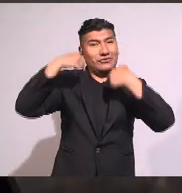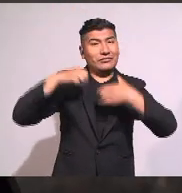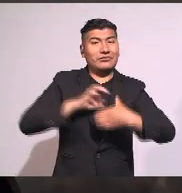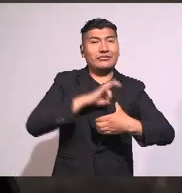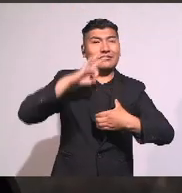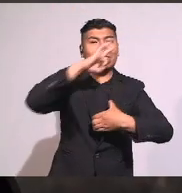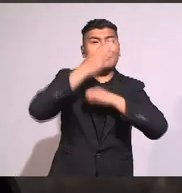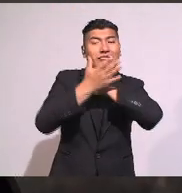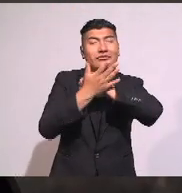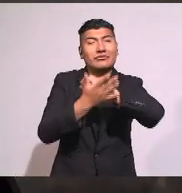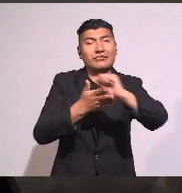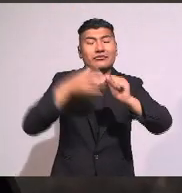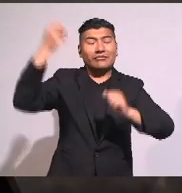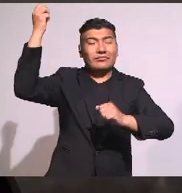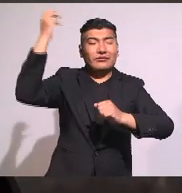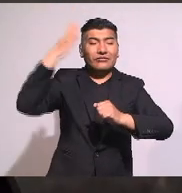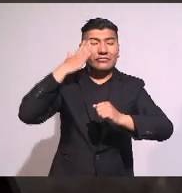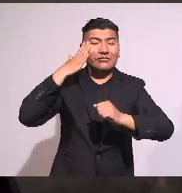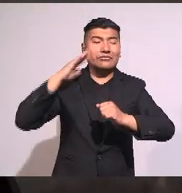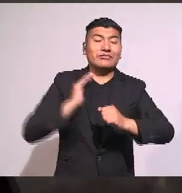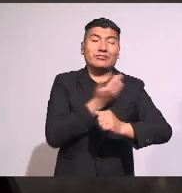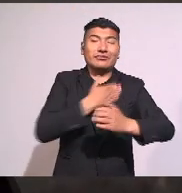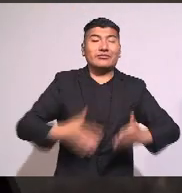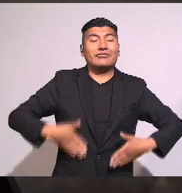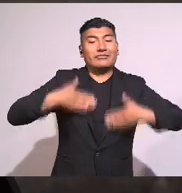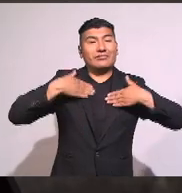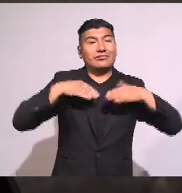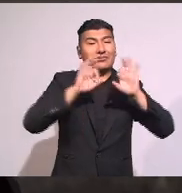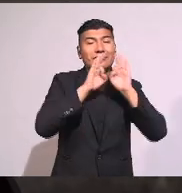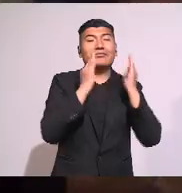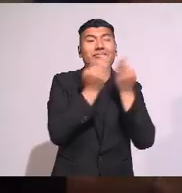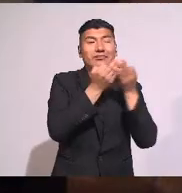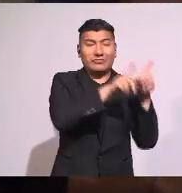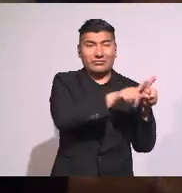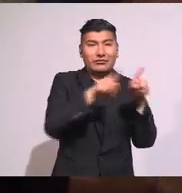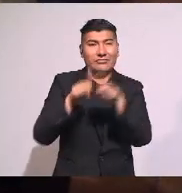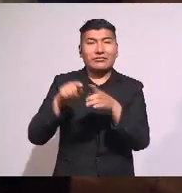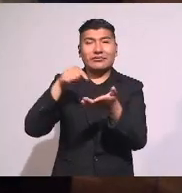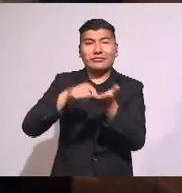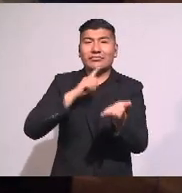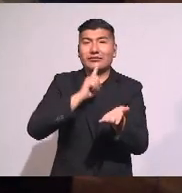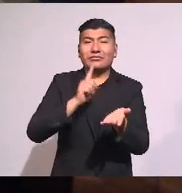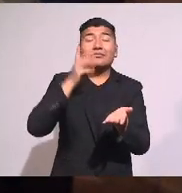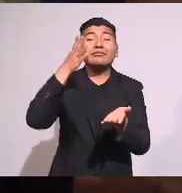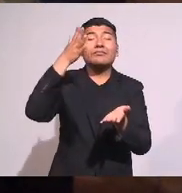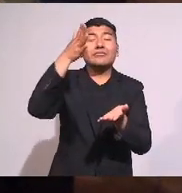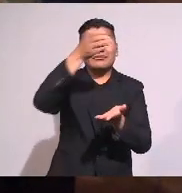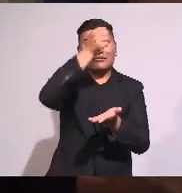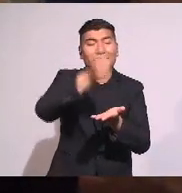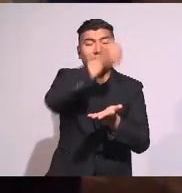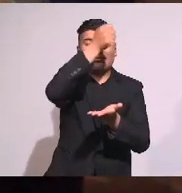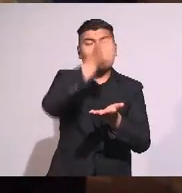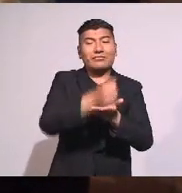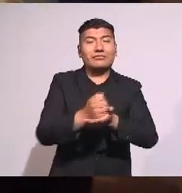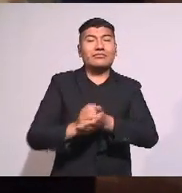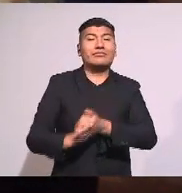e ilumine nuestras vidas y nuestras familias. Así sea. Amén.